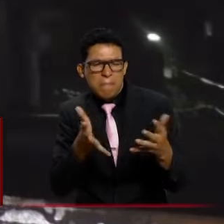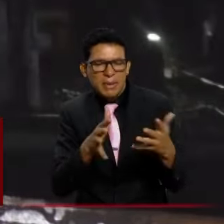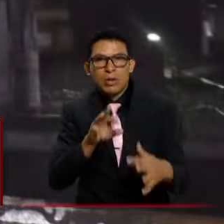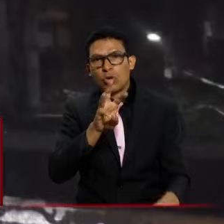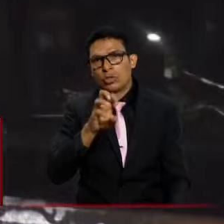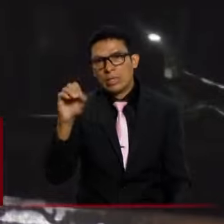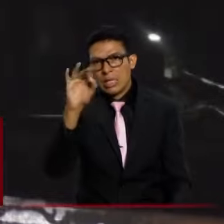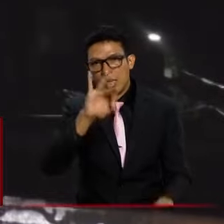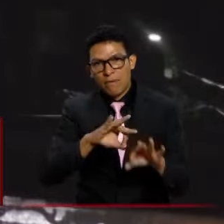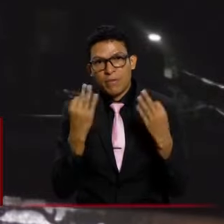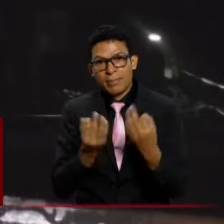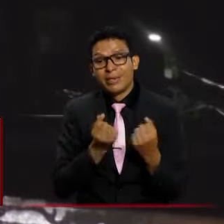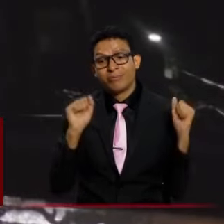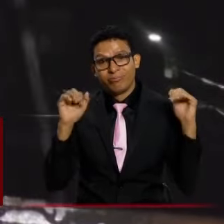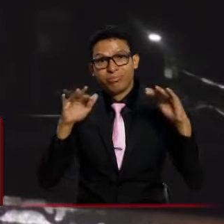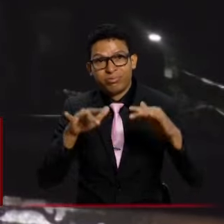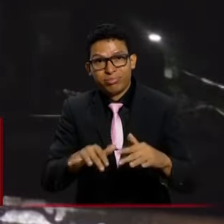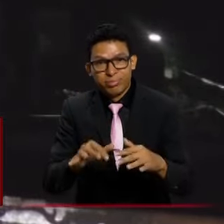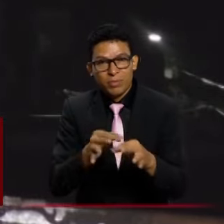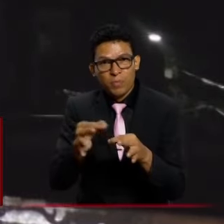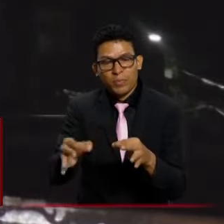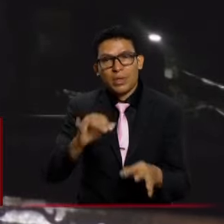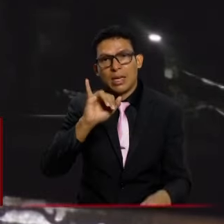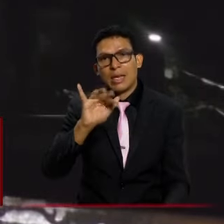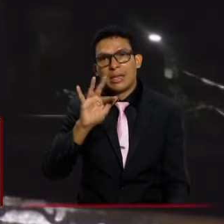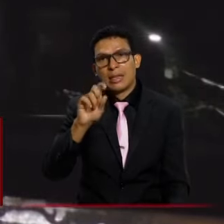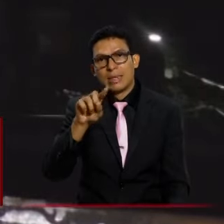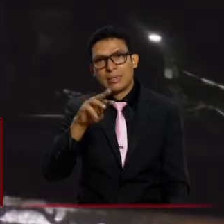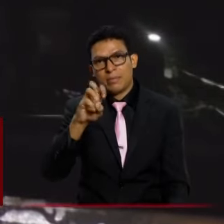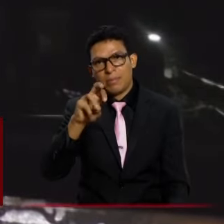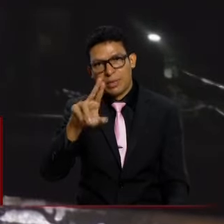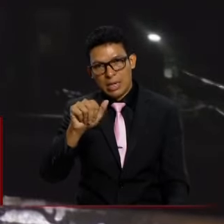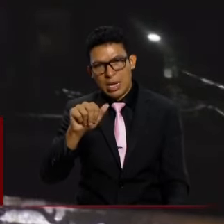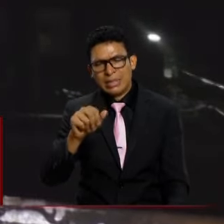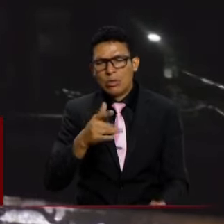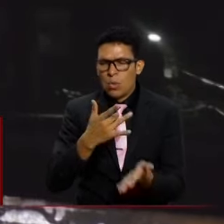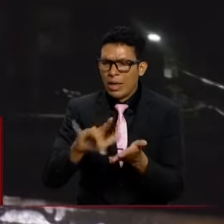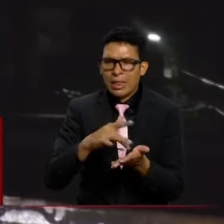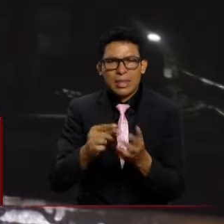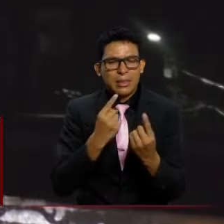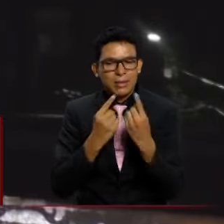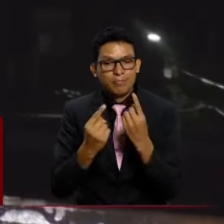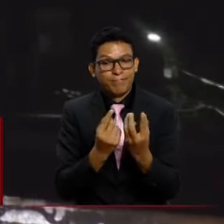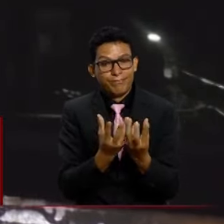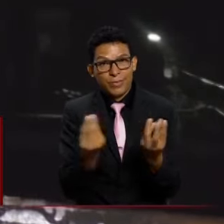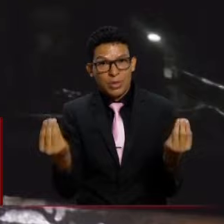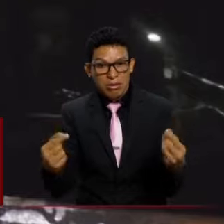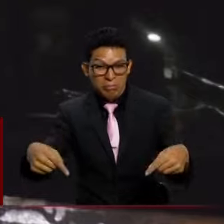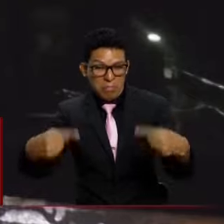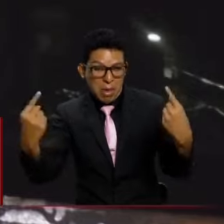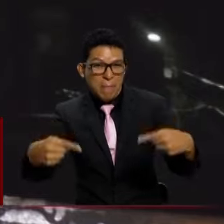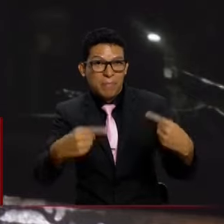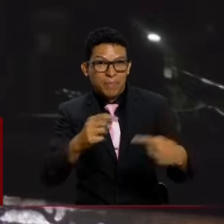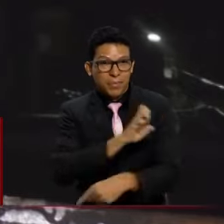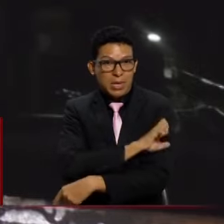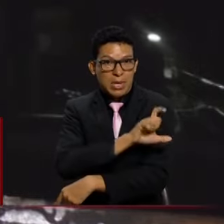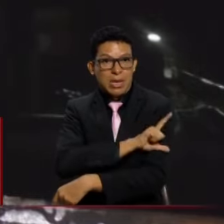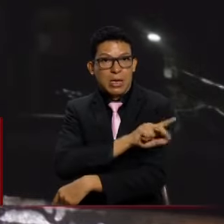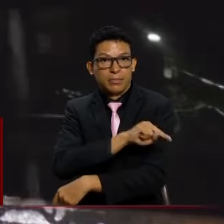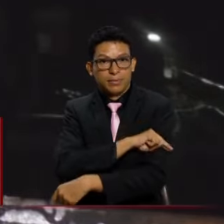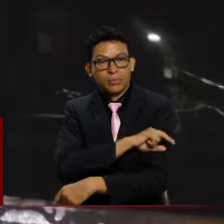80 familias llegaron al casco urbano del municipio de Ismina. Ha dicho de que urge los diálogos con estos dos grupos que están enfrentados, tanto el ELN como